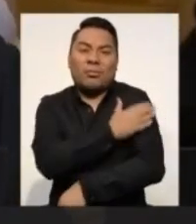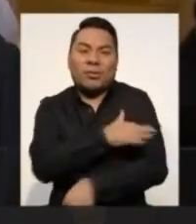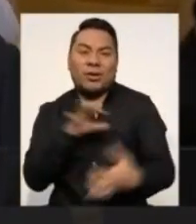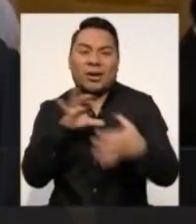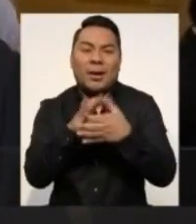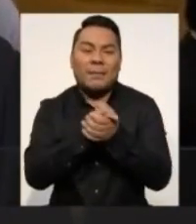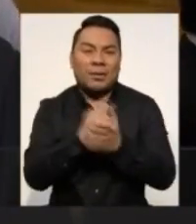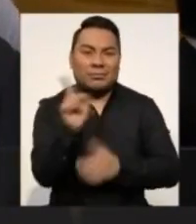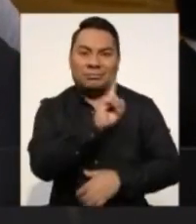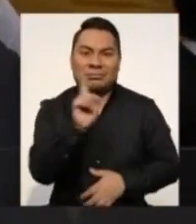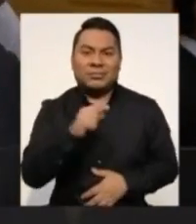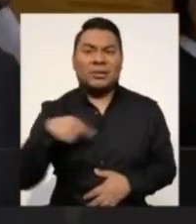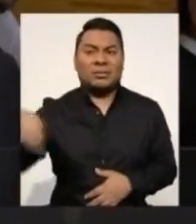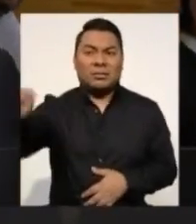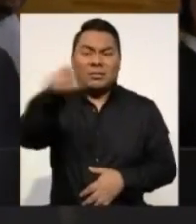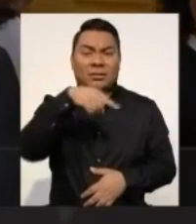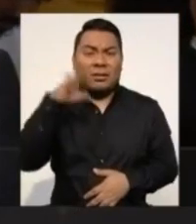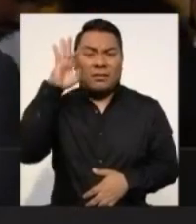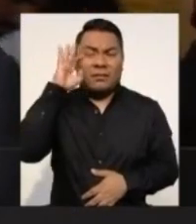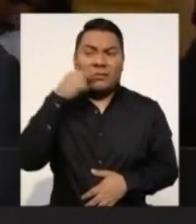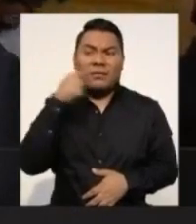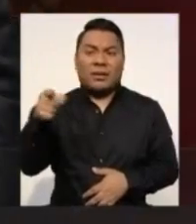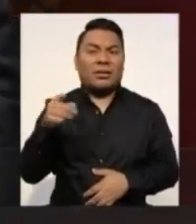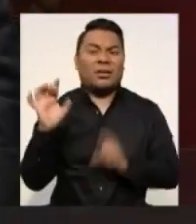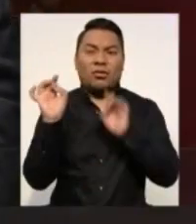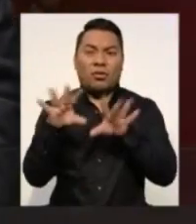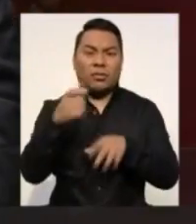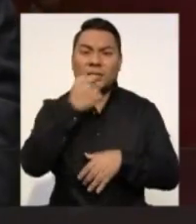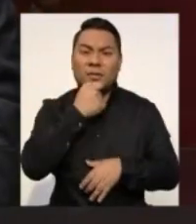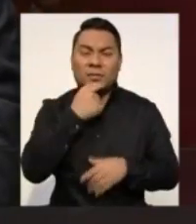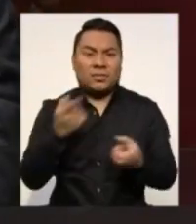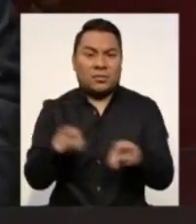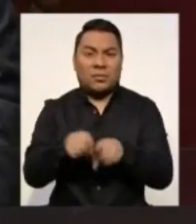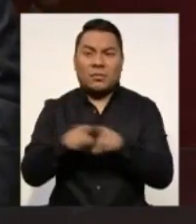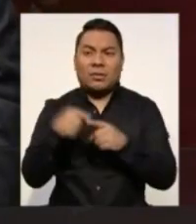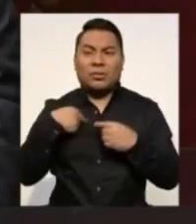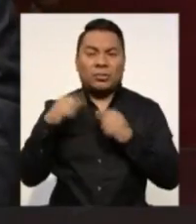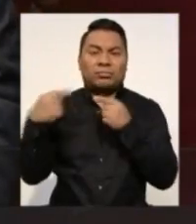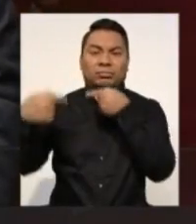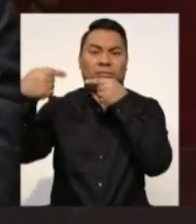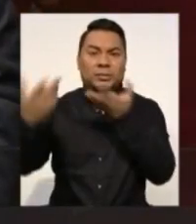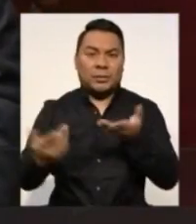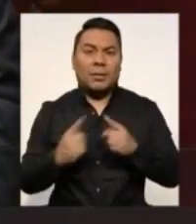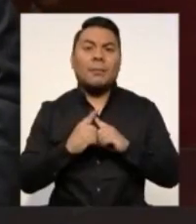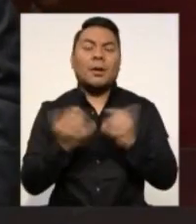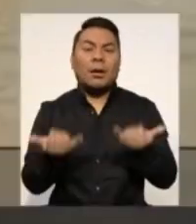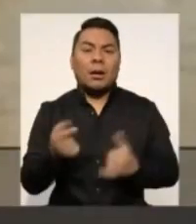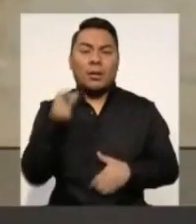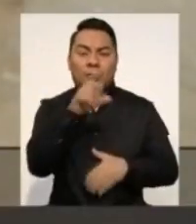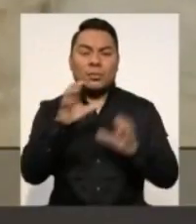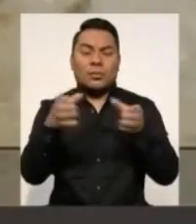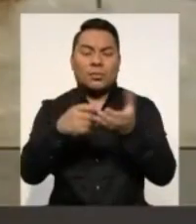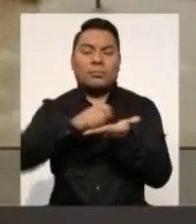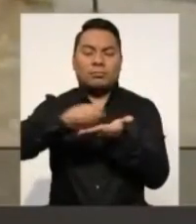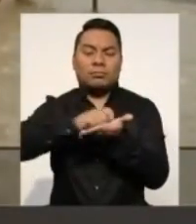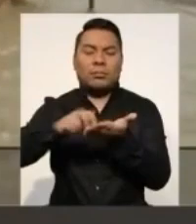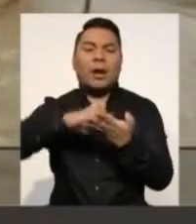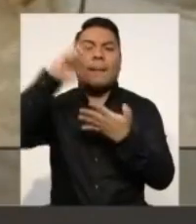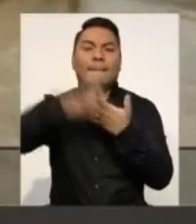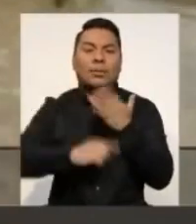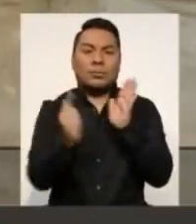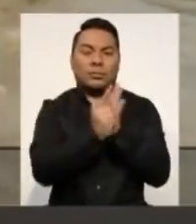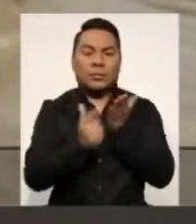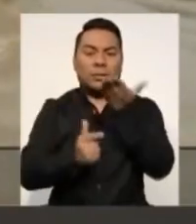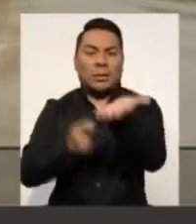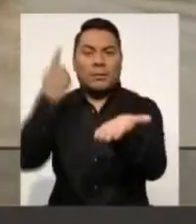Sigo pensando que son homofóbicos. No lo voy a dejar de decir. El presidente del Consejo de Ministros, quien sustentó ante el Pleno el proyecto de ley para